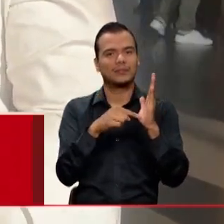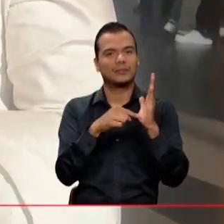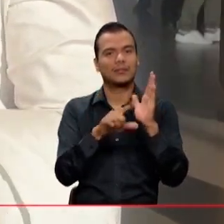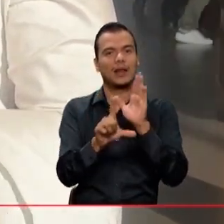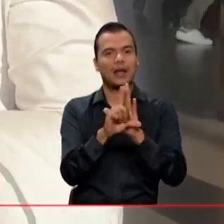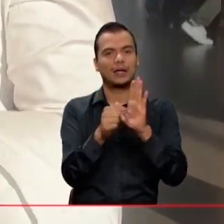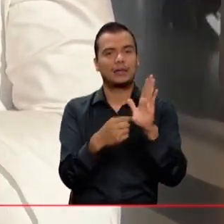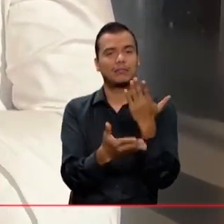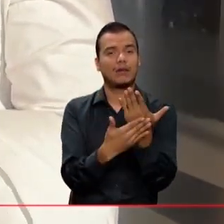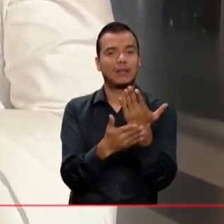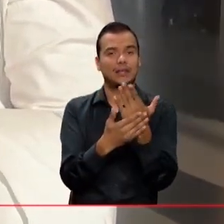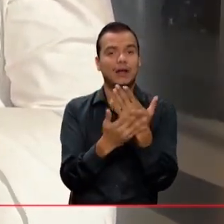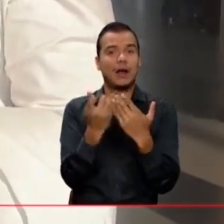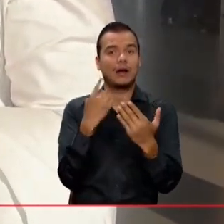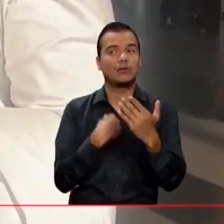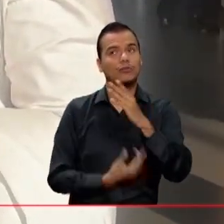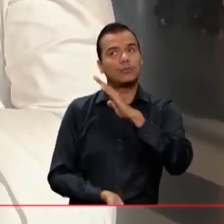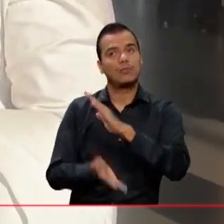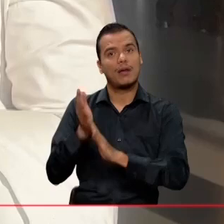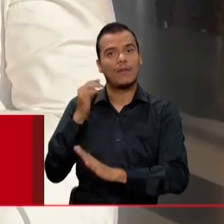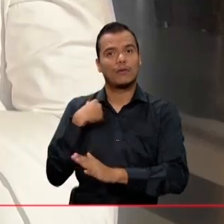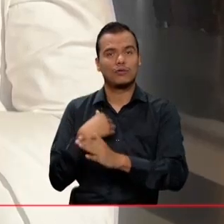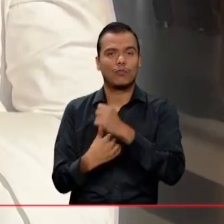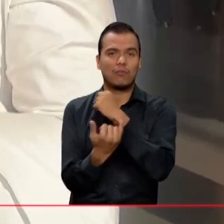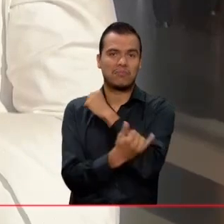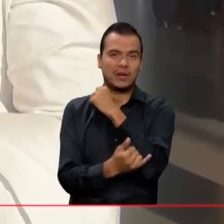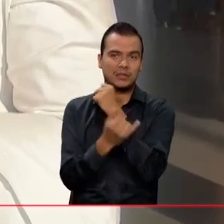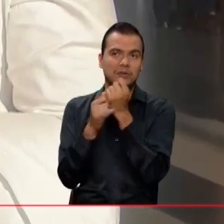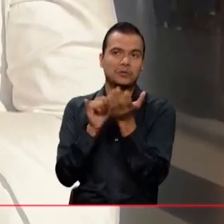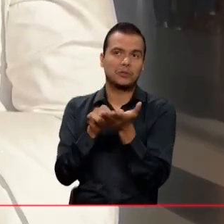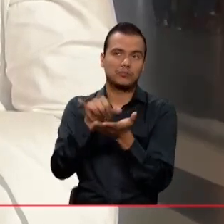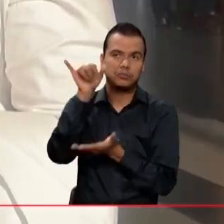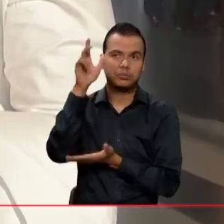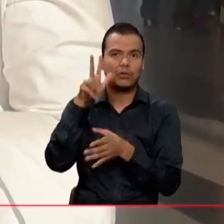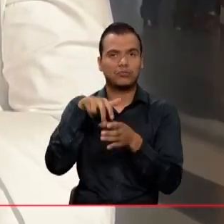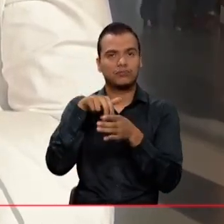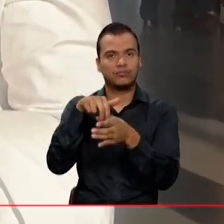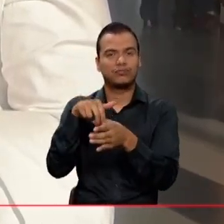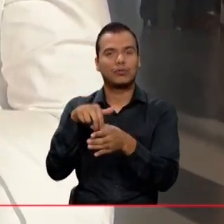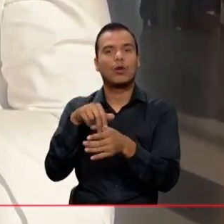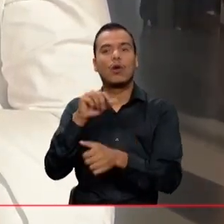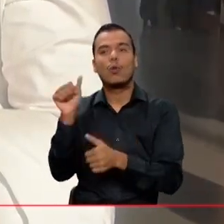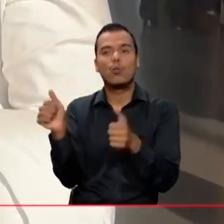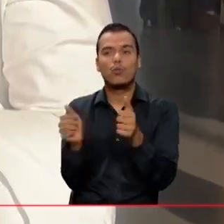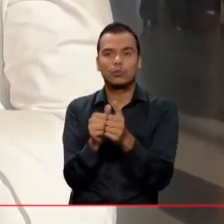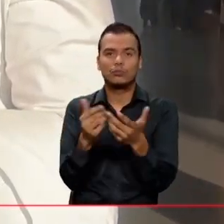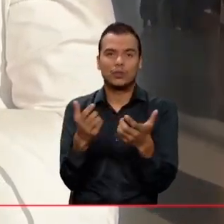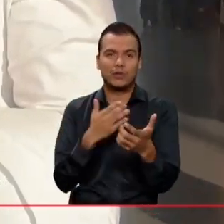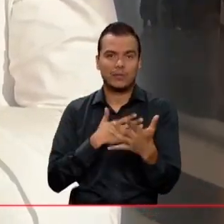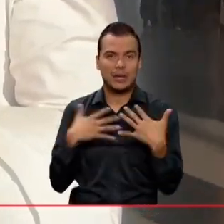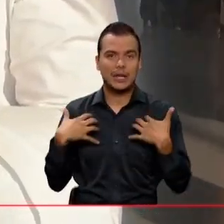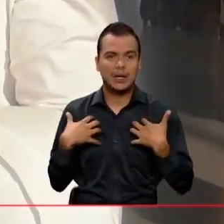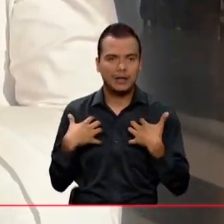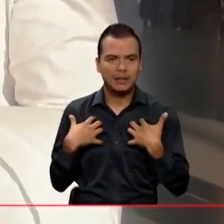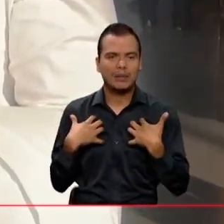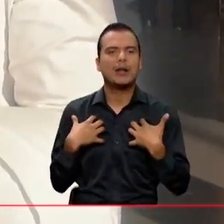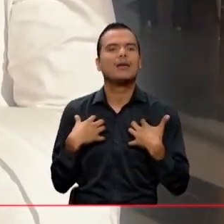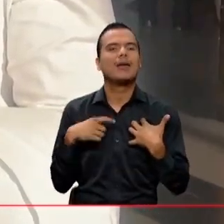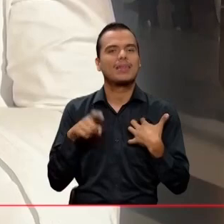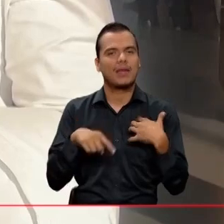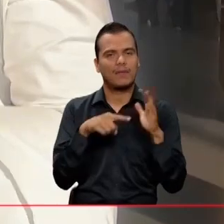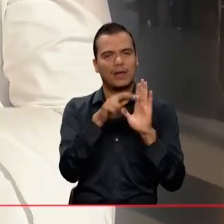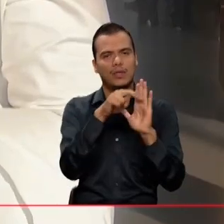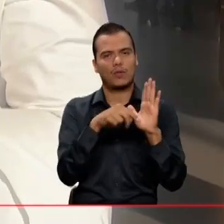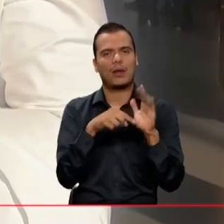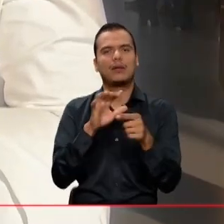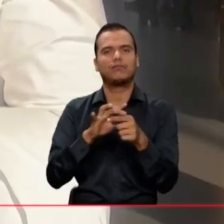que se deben cumplir para poder garantizar este viaje seguro de nuestros animalitos de compañía. Por eso, a esta